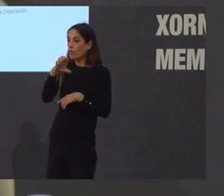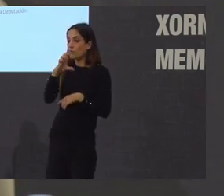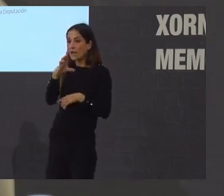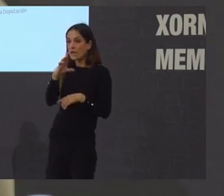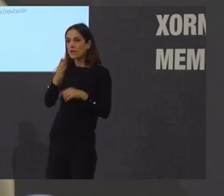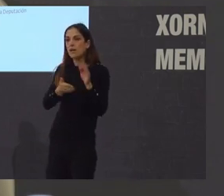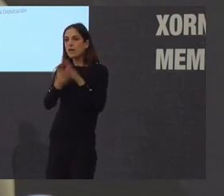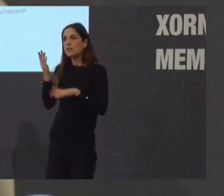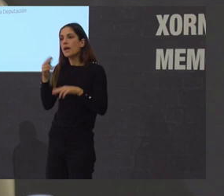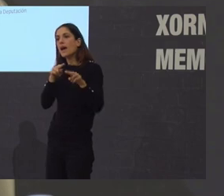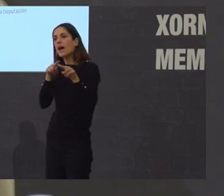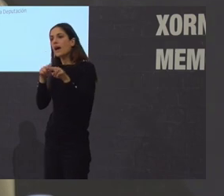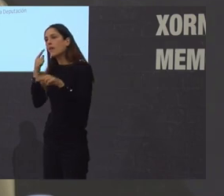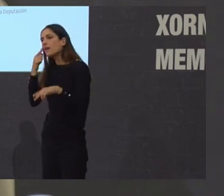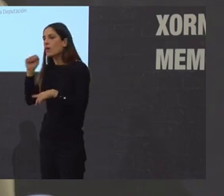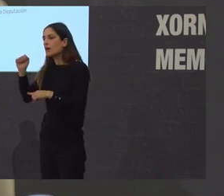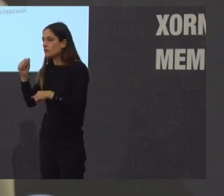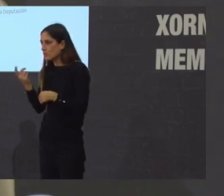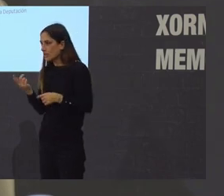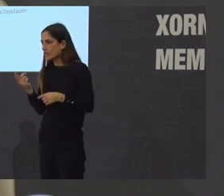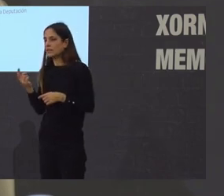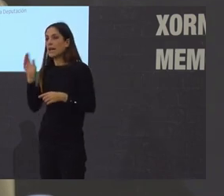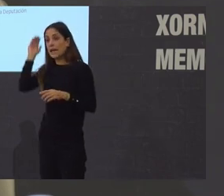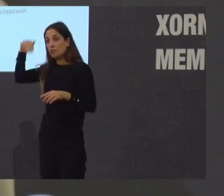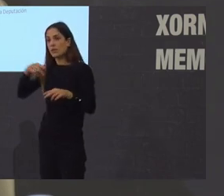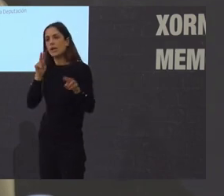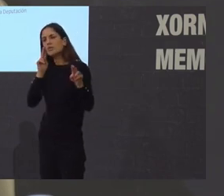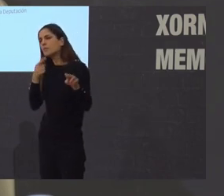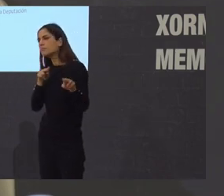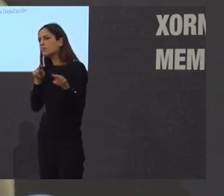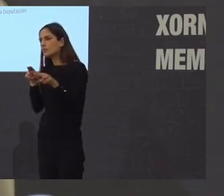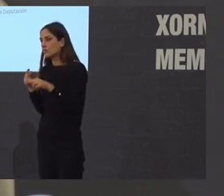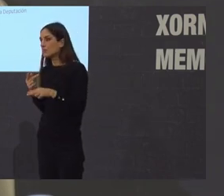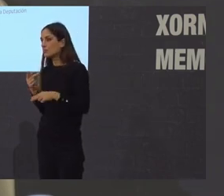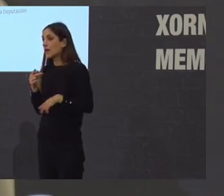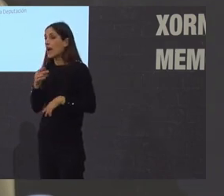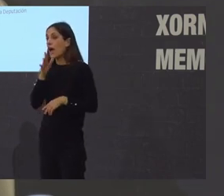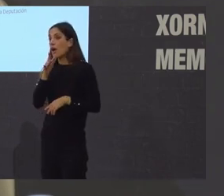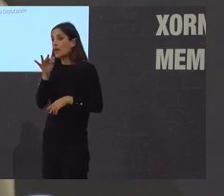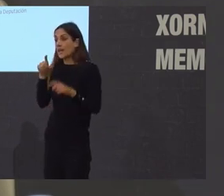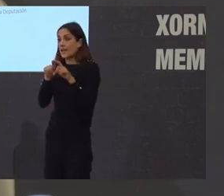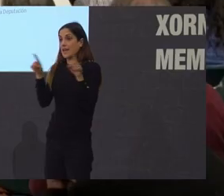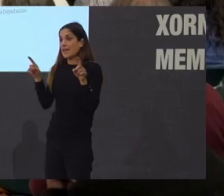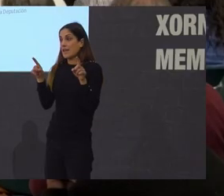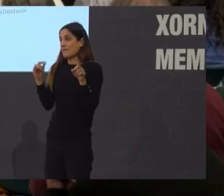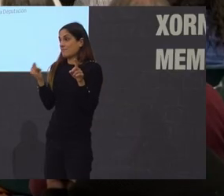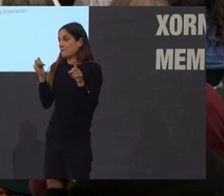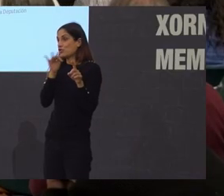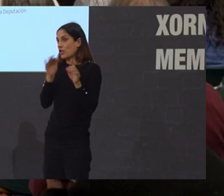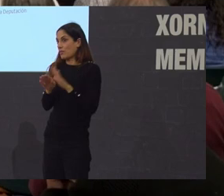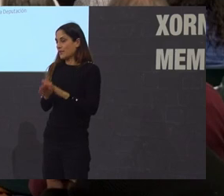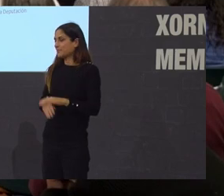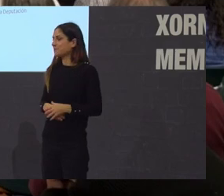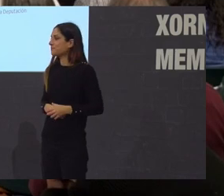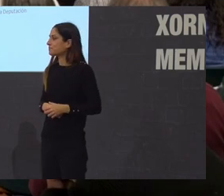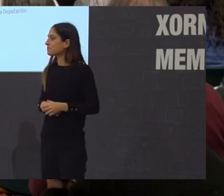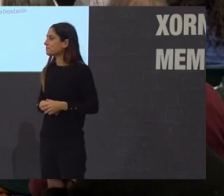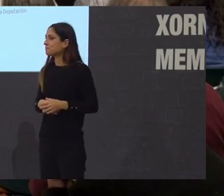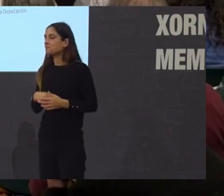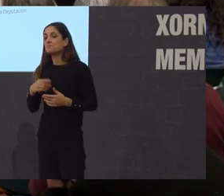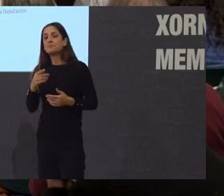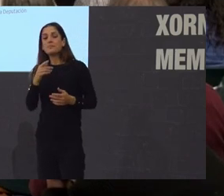decir, y estos siguen teniendo esas empresas ahora mismo. Y ya para pensar, a risco de que te botete aquí